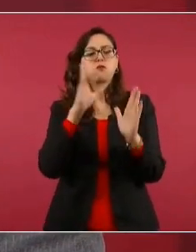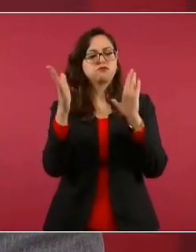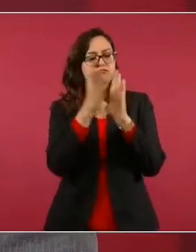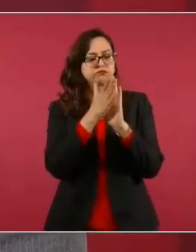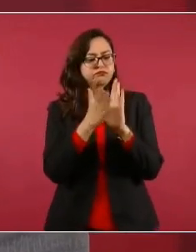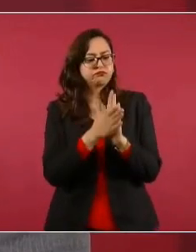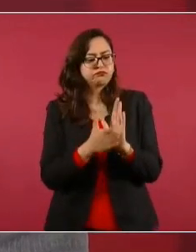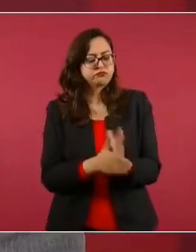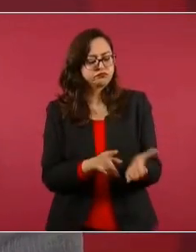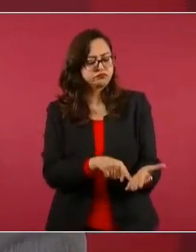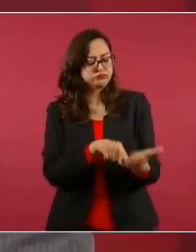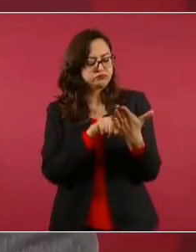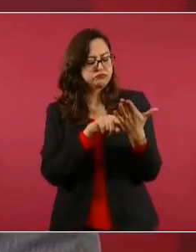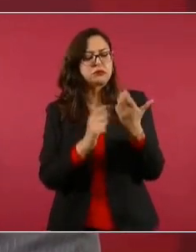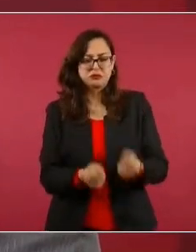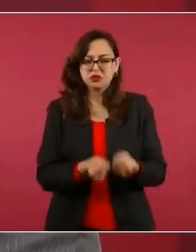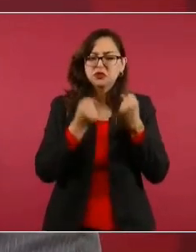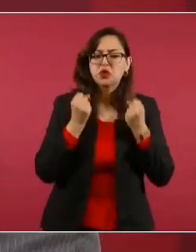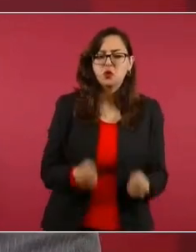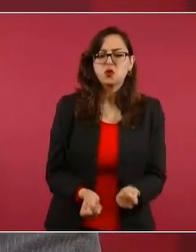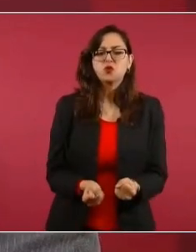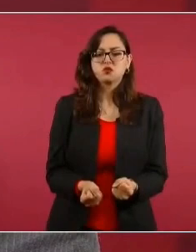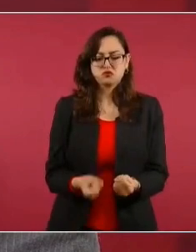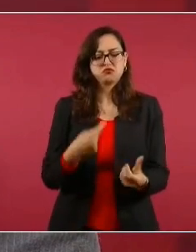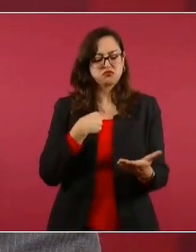¿sí?, que yo así lo creo,